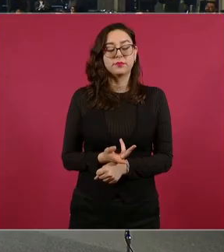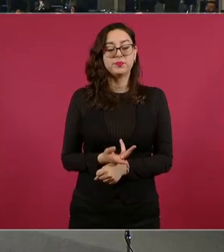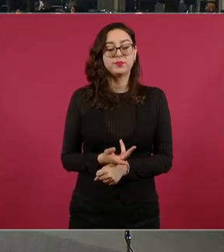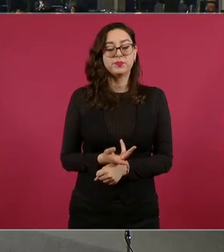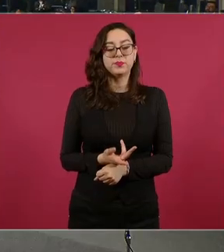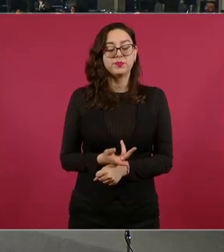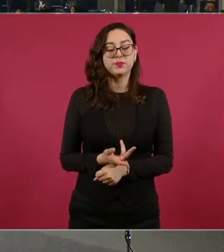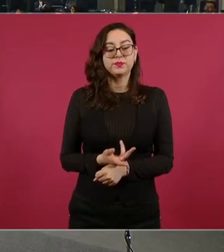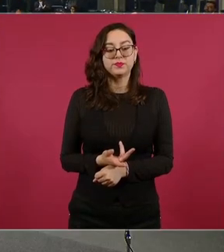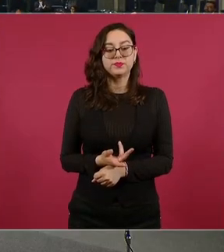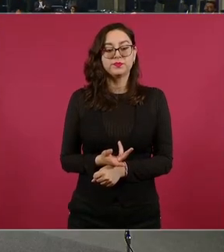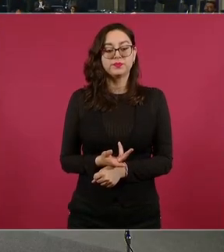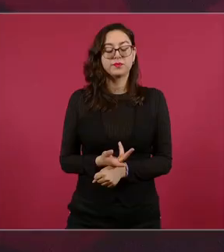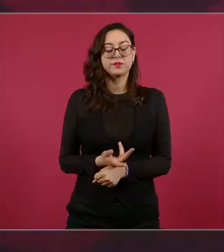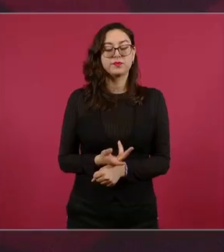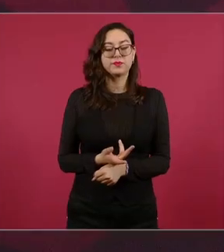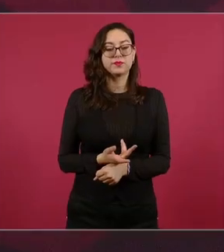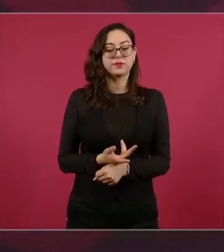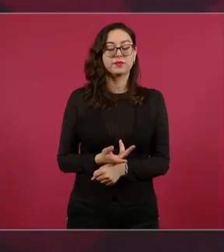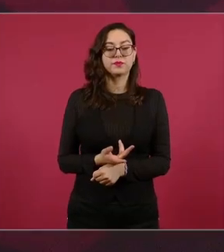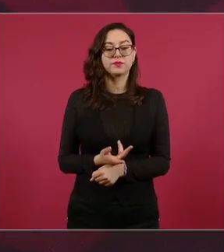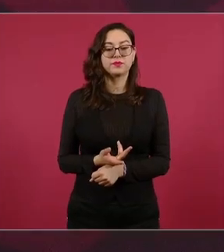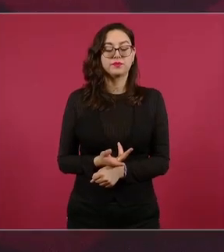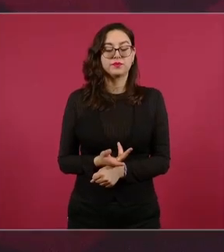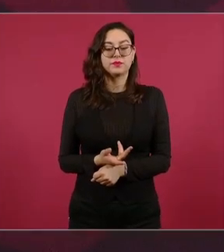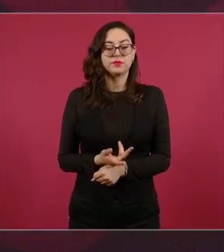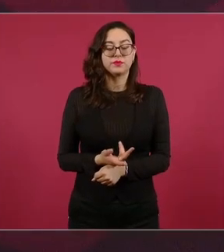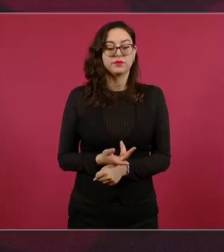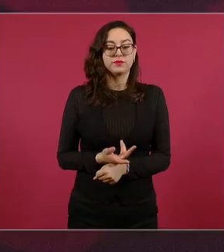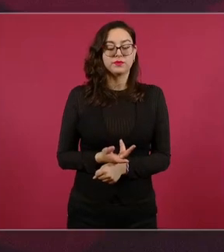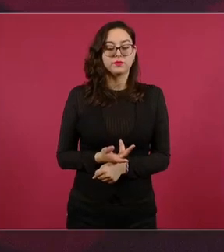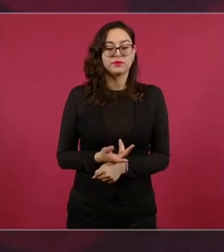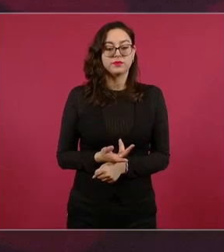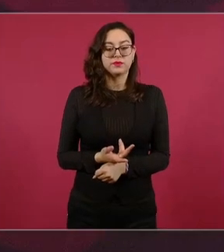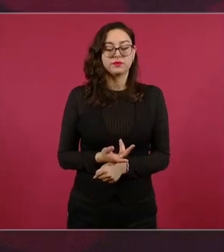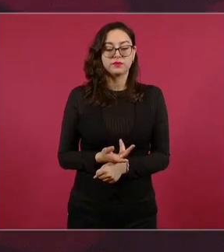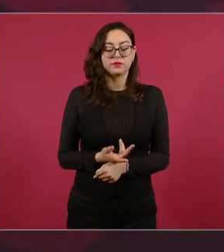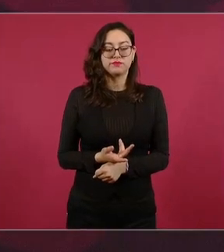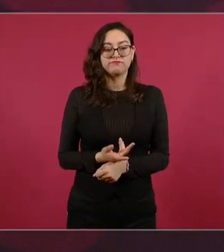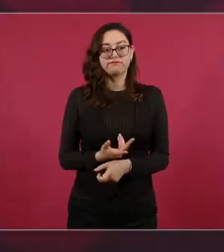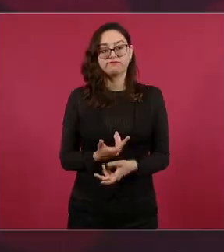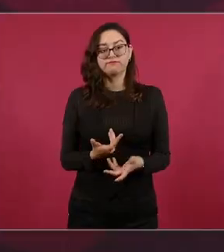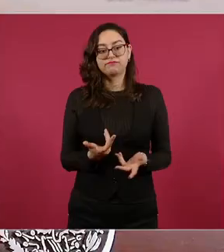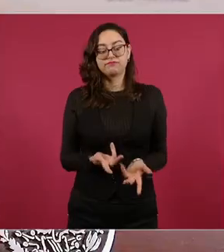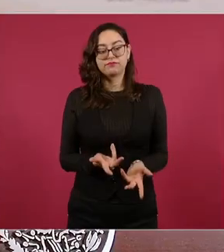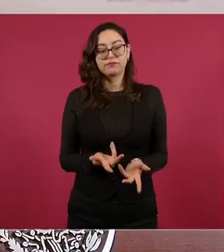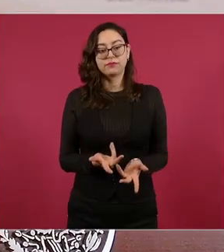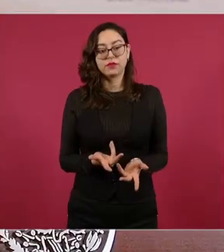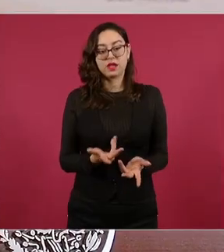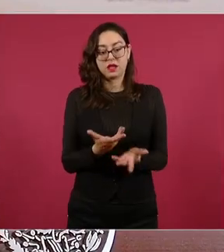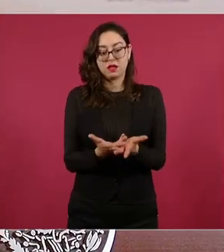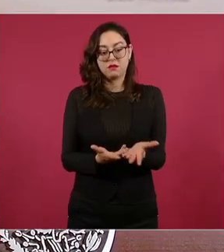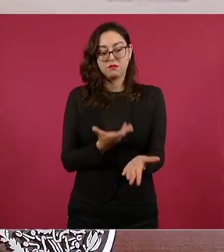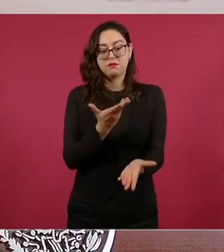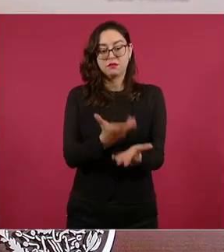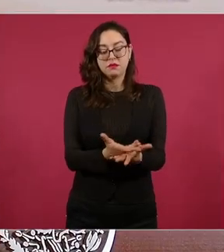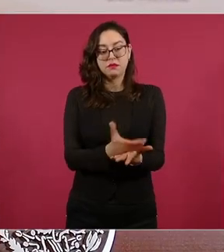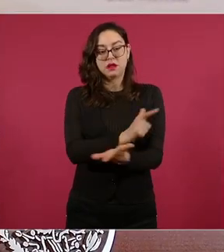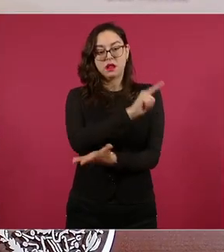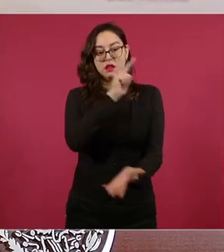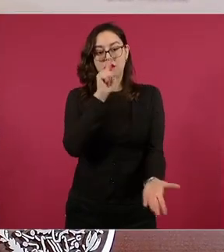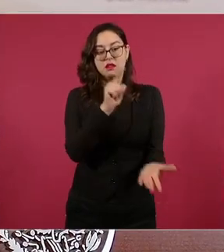oposición a la llamada reforma educativa,